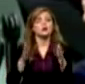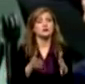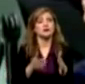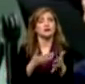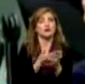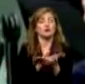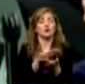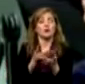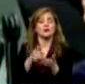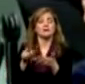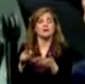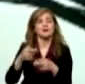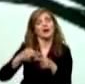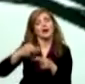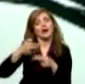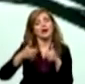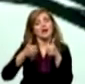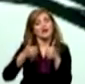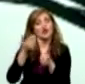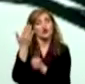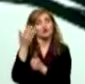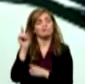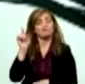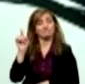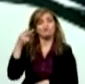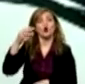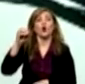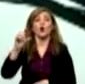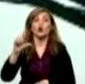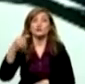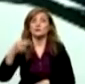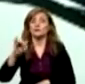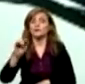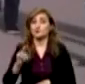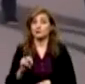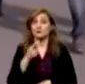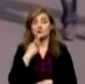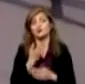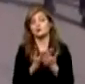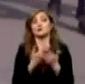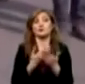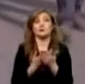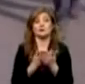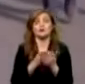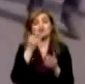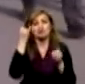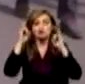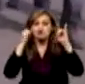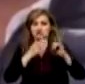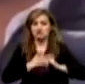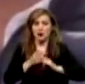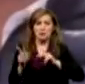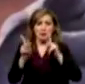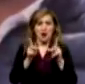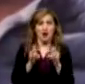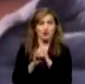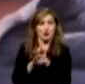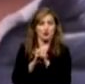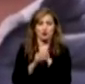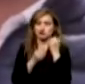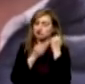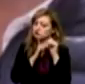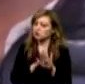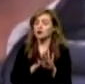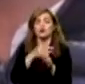llegar propuestas incluso desde los ex candidatos como Juan Carlos Holguín, que está dispuesto a intercambiar ideas de su plan de campaña en favor de